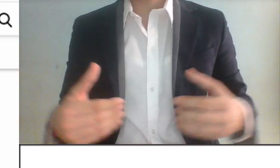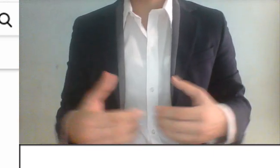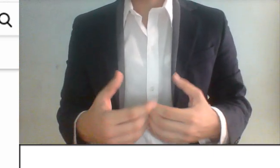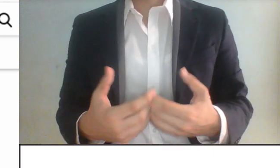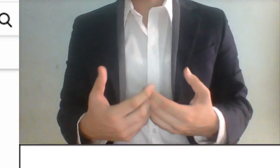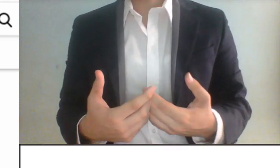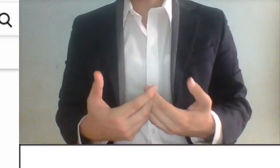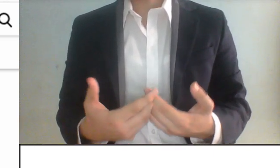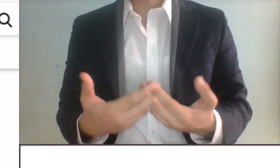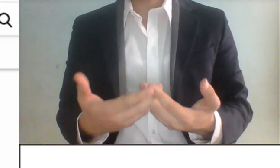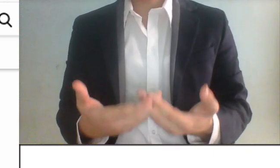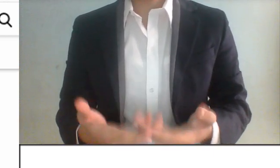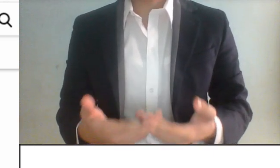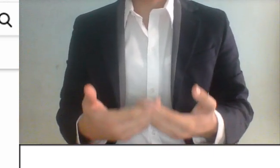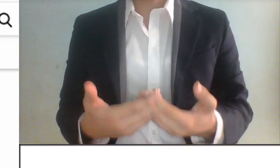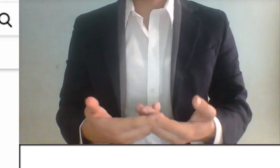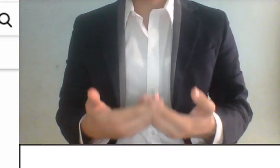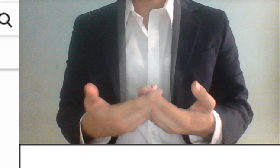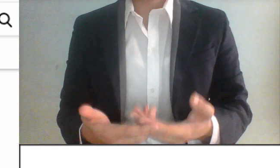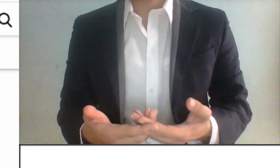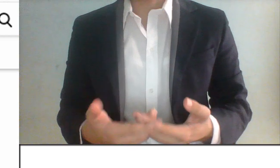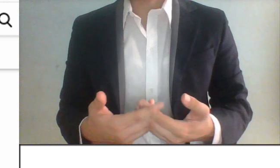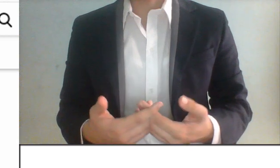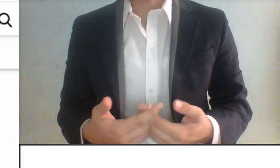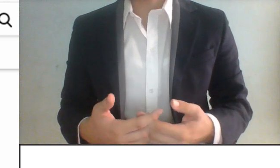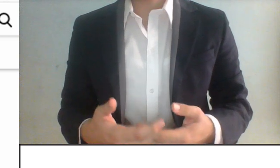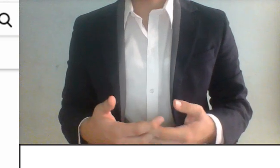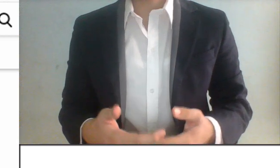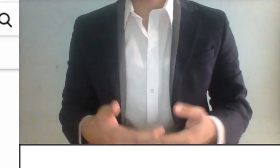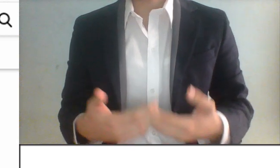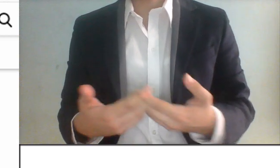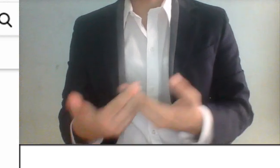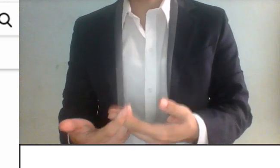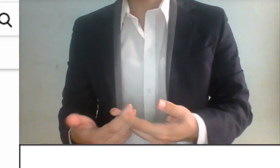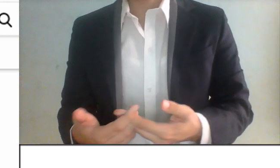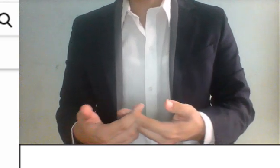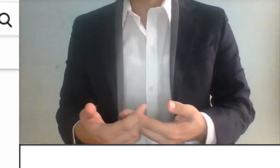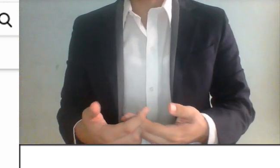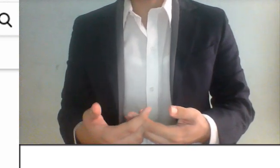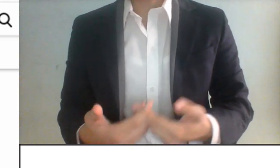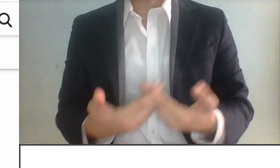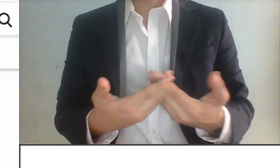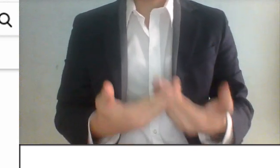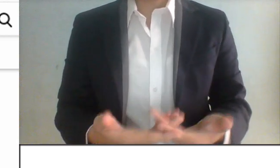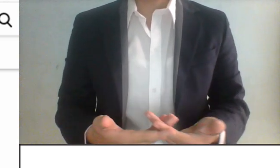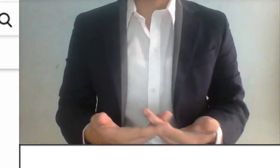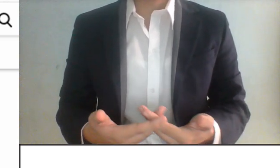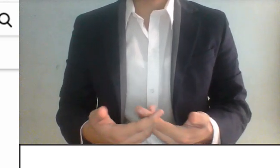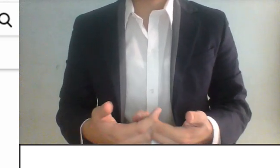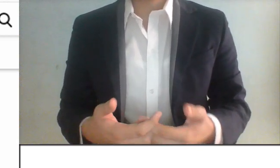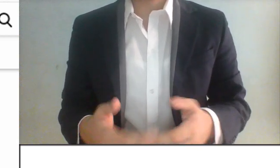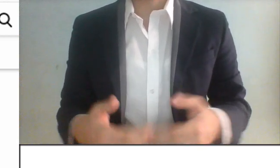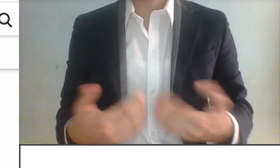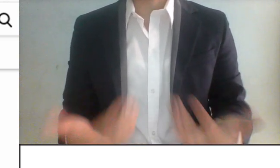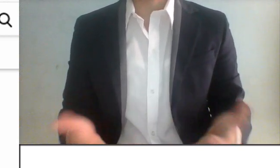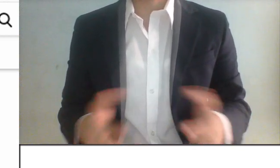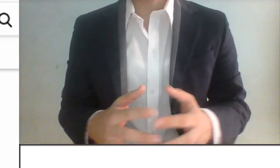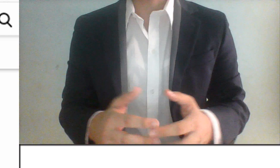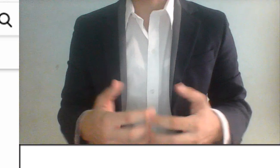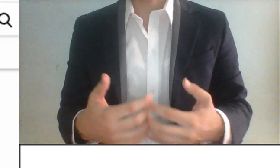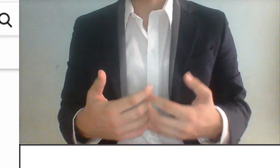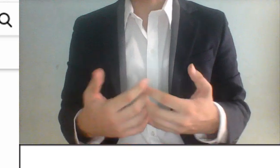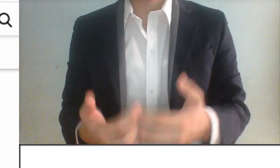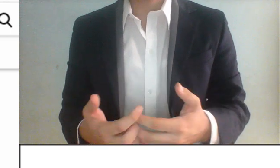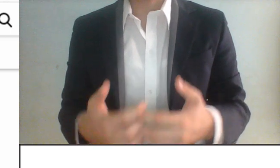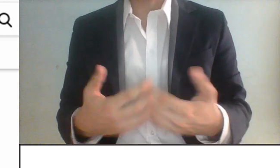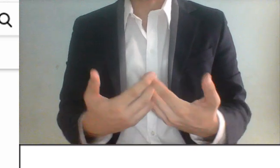fr como ya se terminó el periodo de tiempo en el cual se tiene que establecer las investigaciones correspondientes o el tiempo que